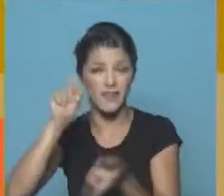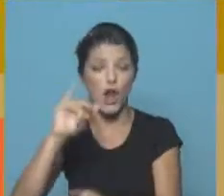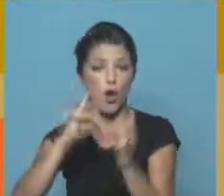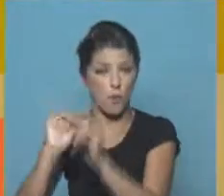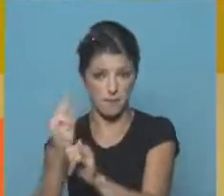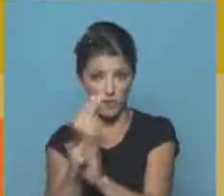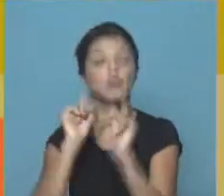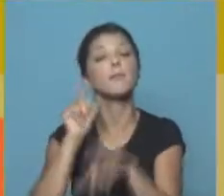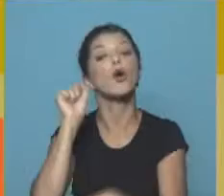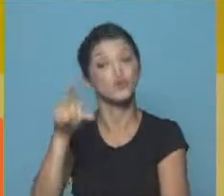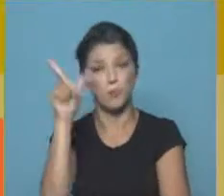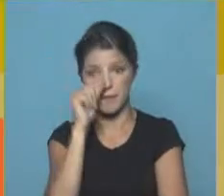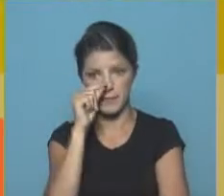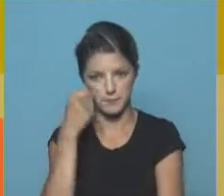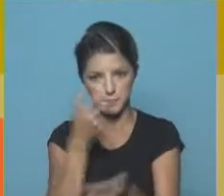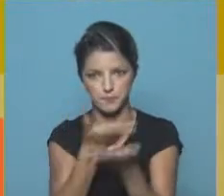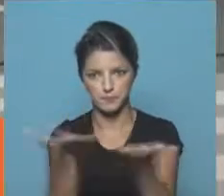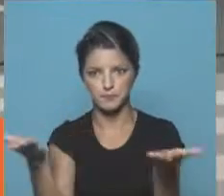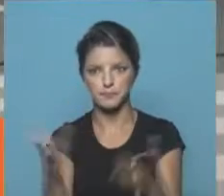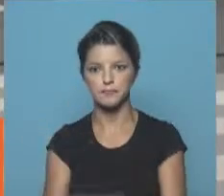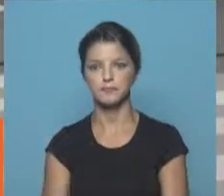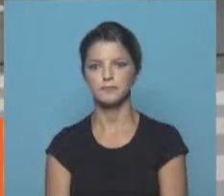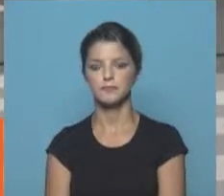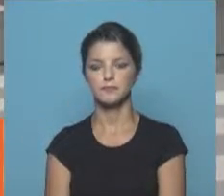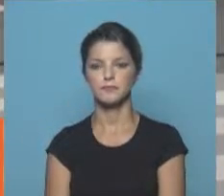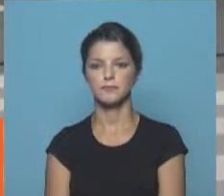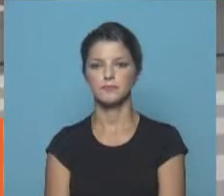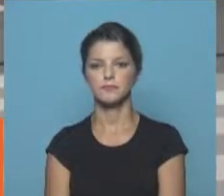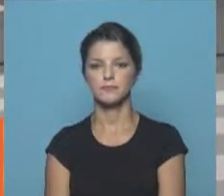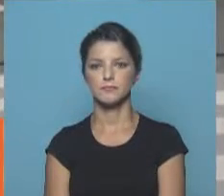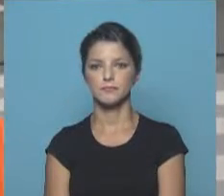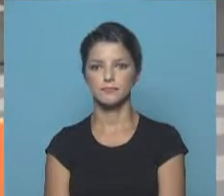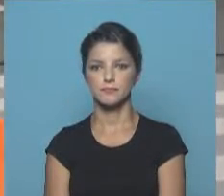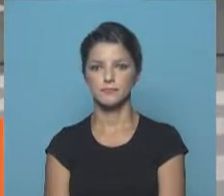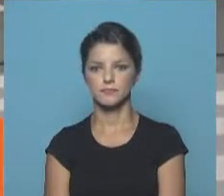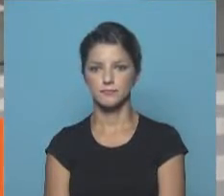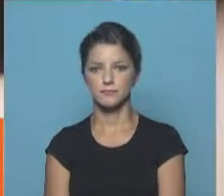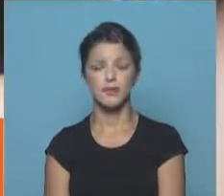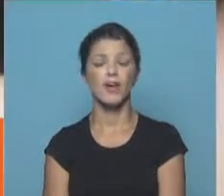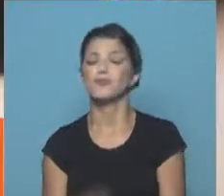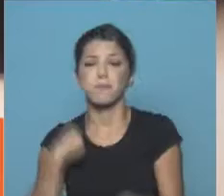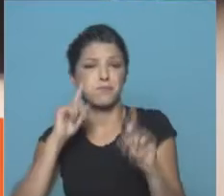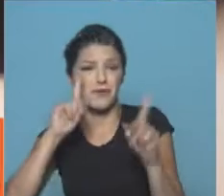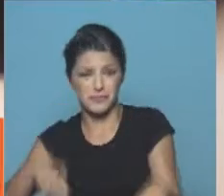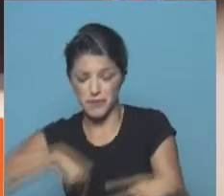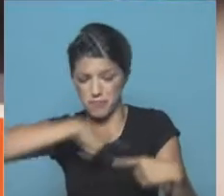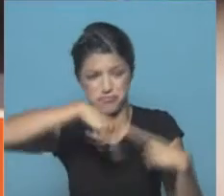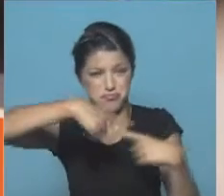Oscar, el papá, y esto decían. Venían corriendo desde no sé dónde, a dos